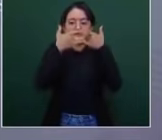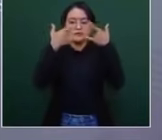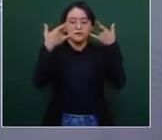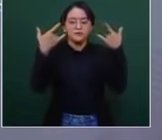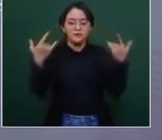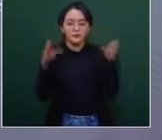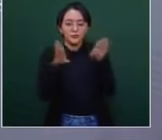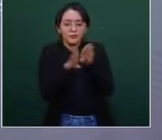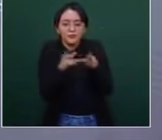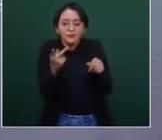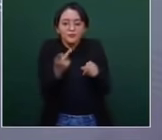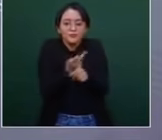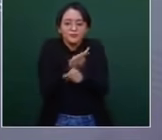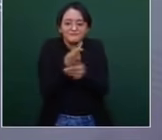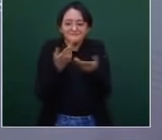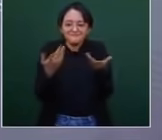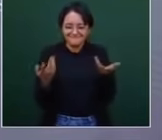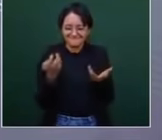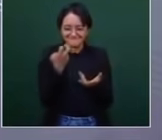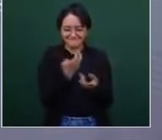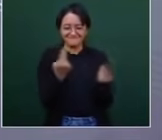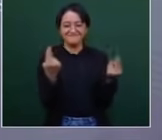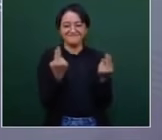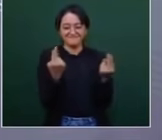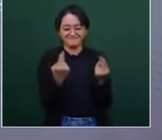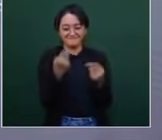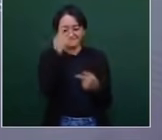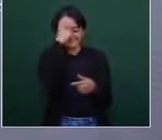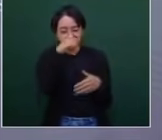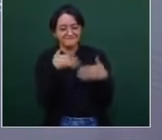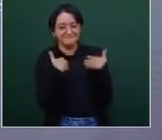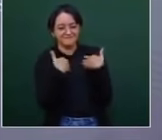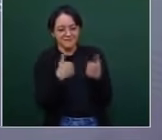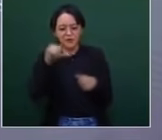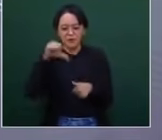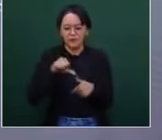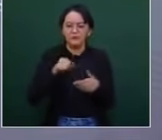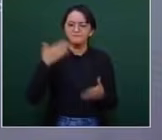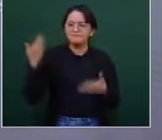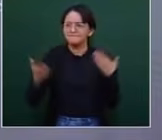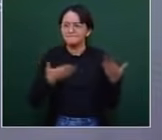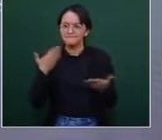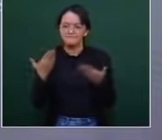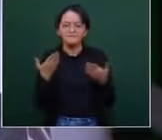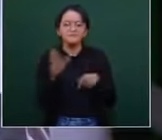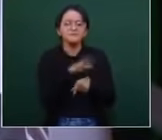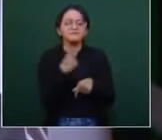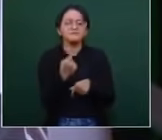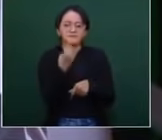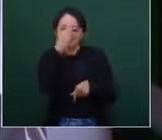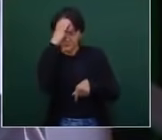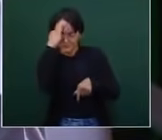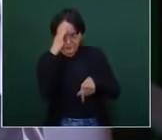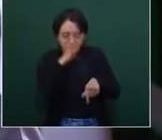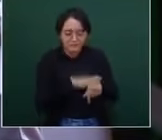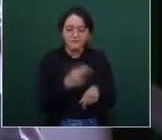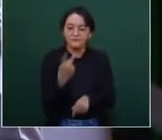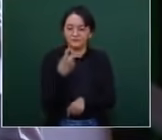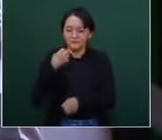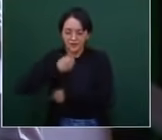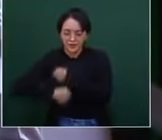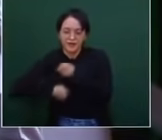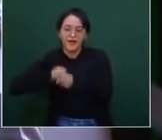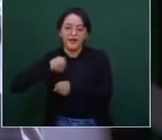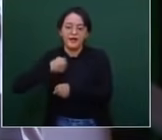históricos como el que celebramos el día de hoy, dedicado a conmemorar los 200 años